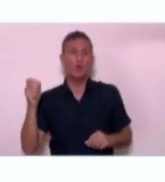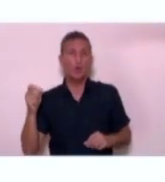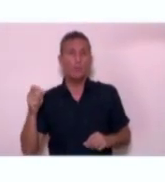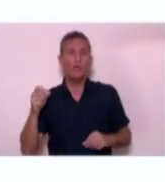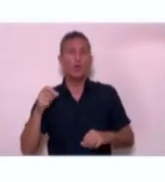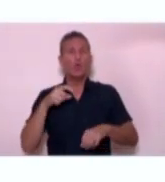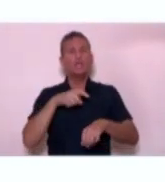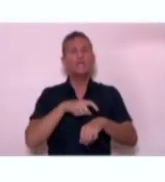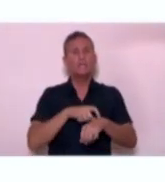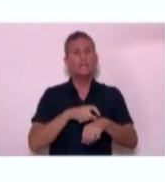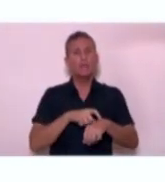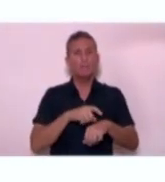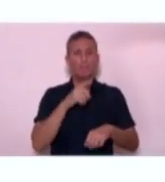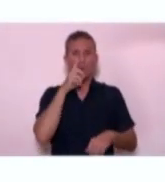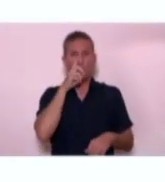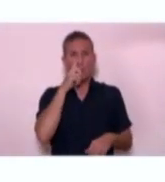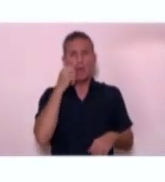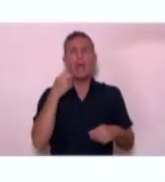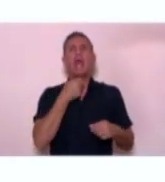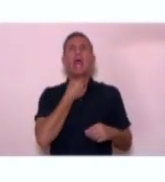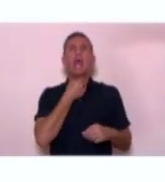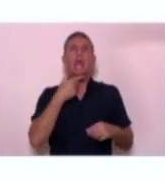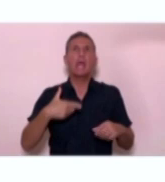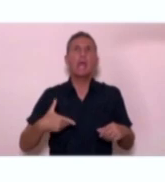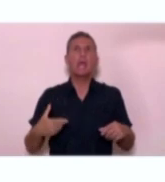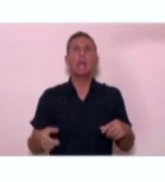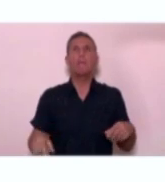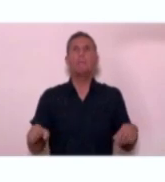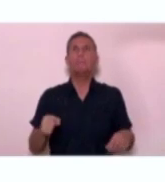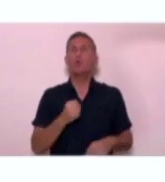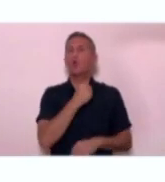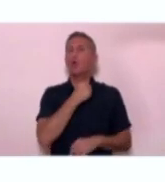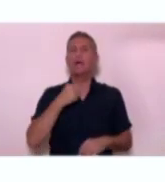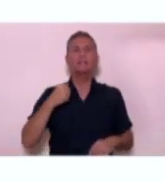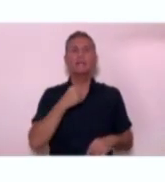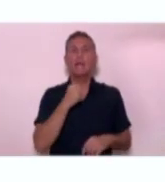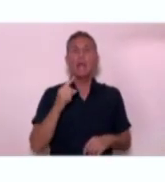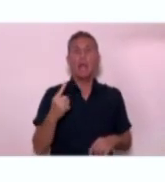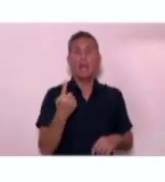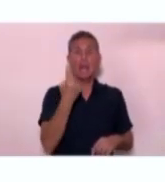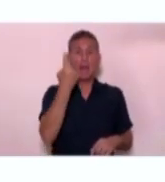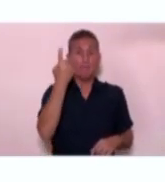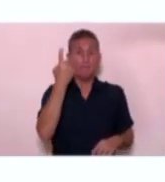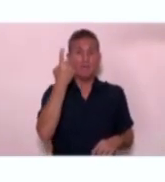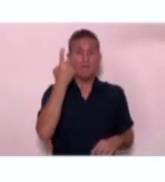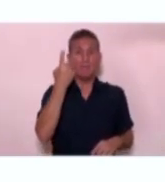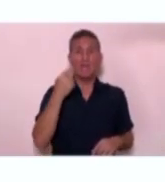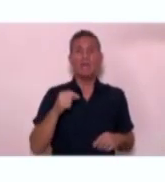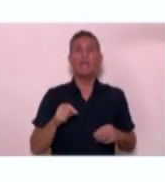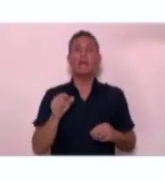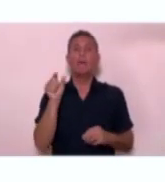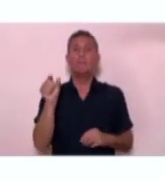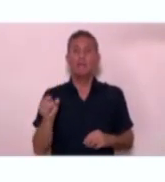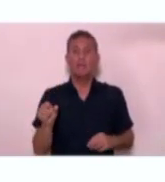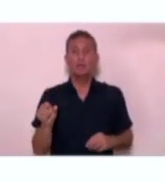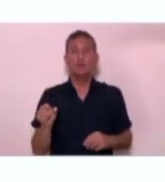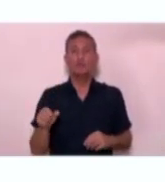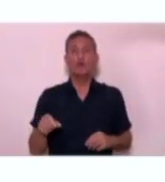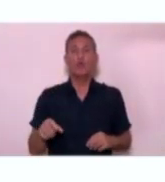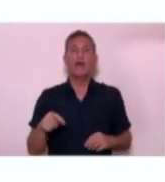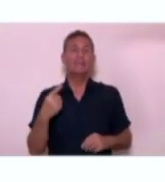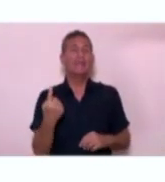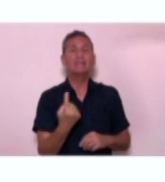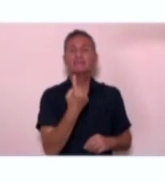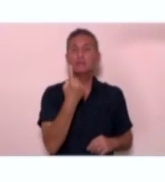tiempo que se les pide. Por ejemplo, el verbo cantar en la primera persona del singular tiempo